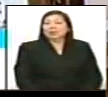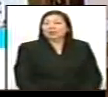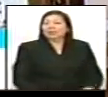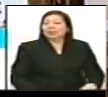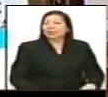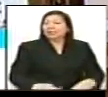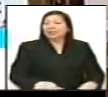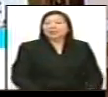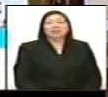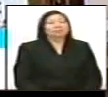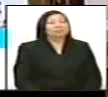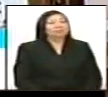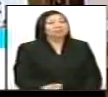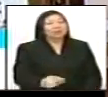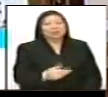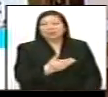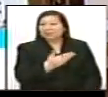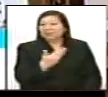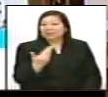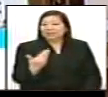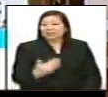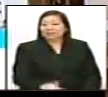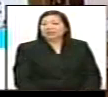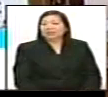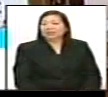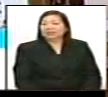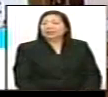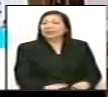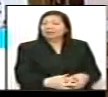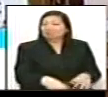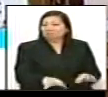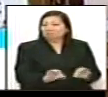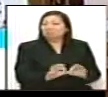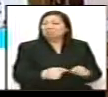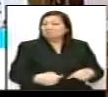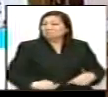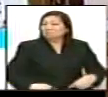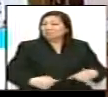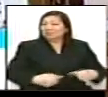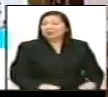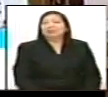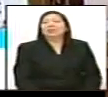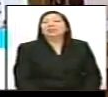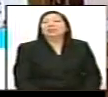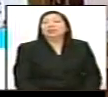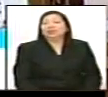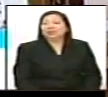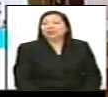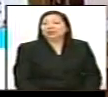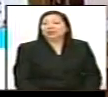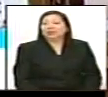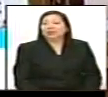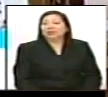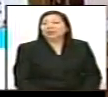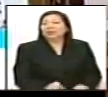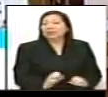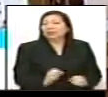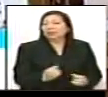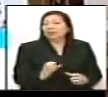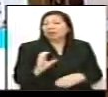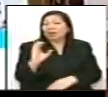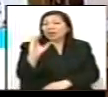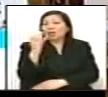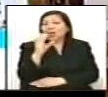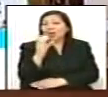debate no olvidemos la importancia de discutir cómo, nuevamente cito el caso